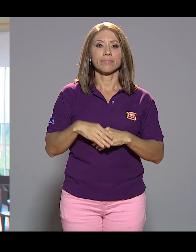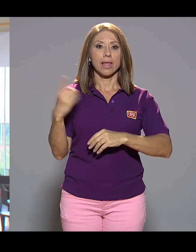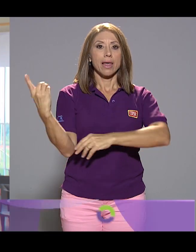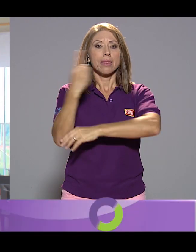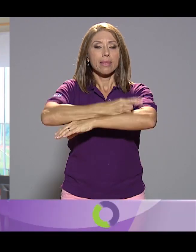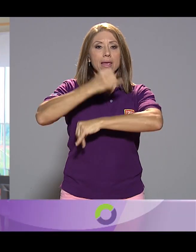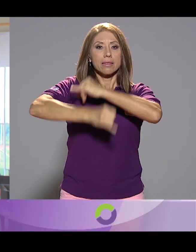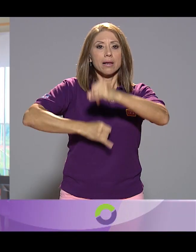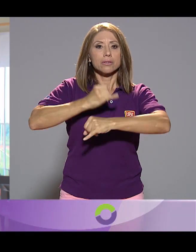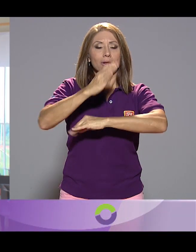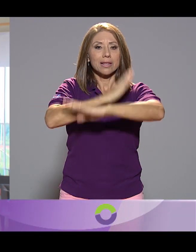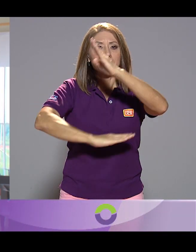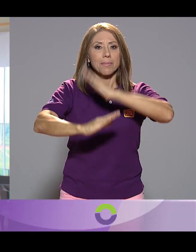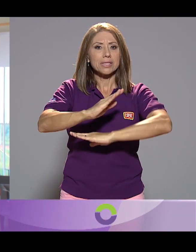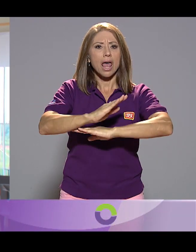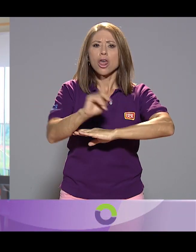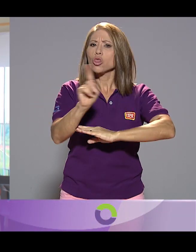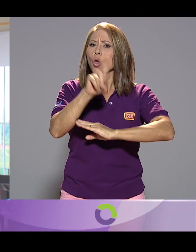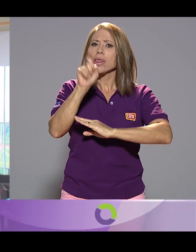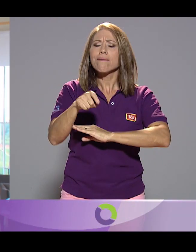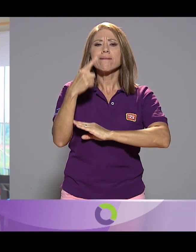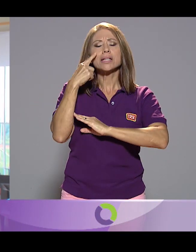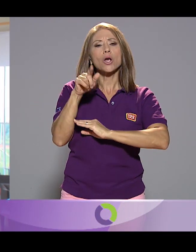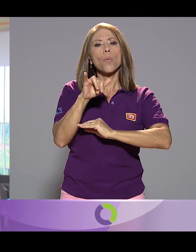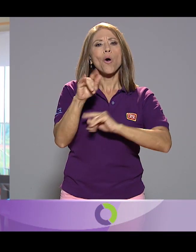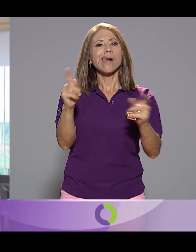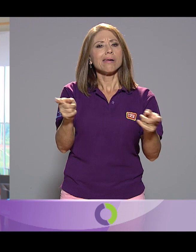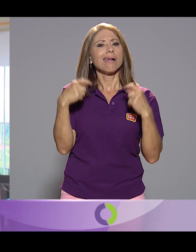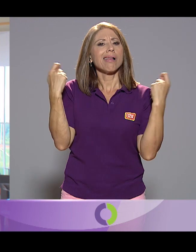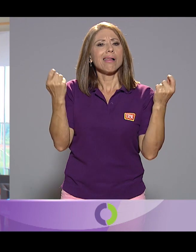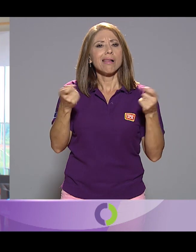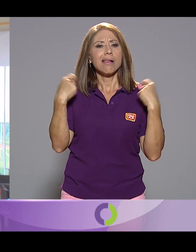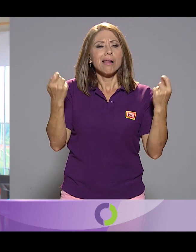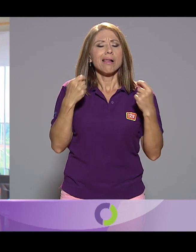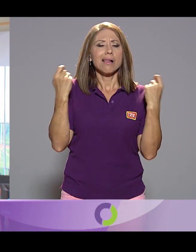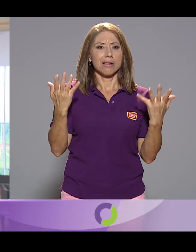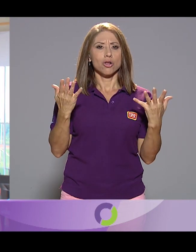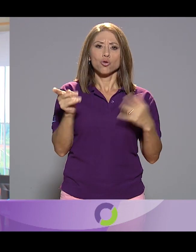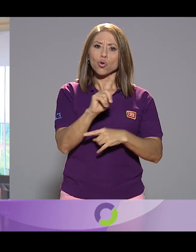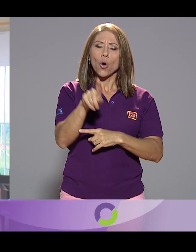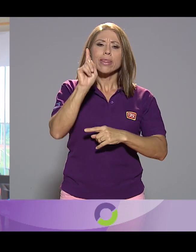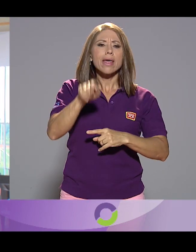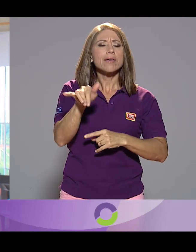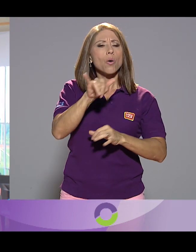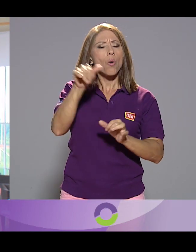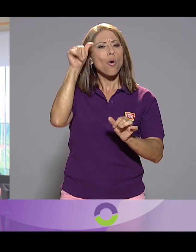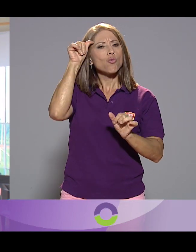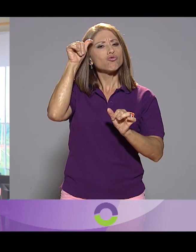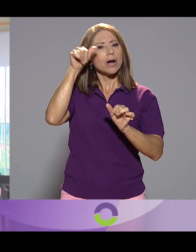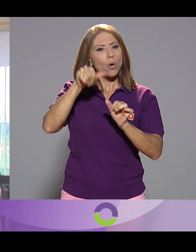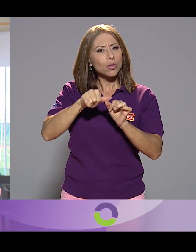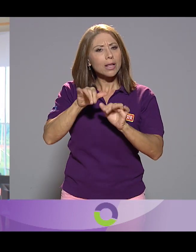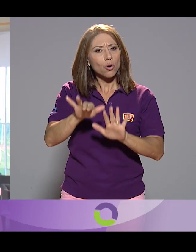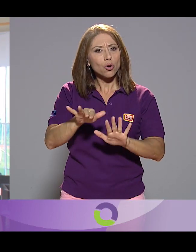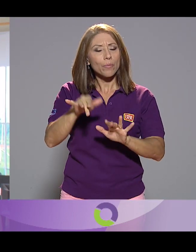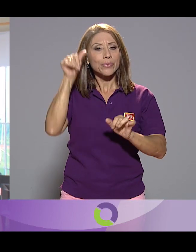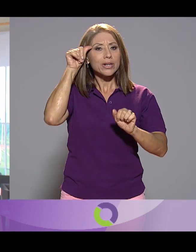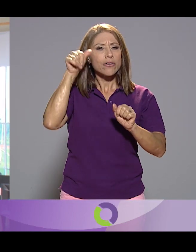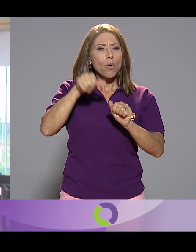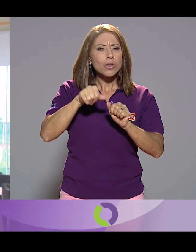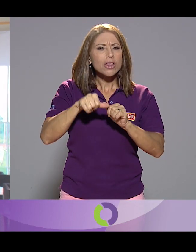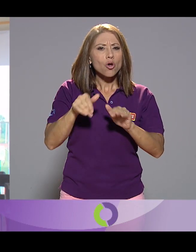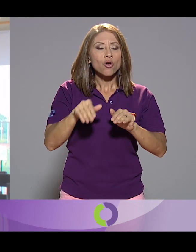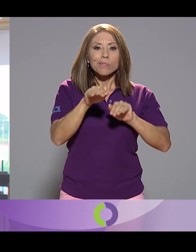regiones. El Día Internacional de la Discapacidad no tiene que verse como una celebración, siento que debe verse como un